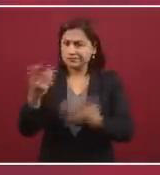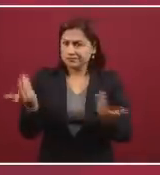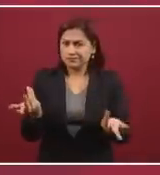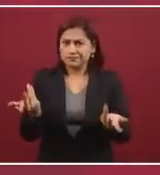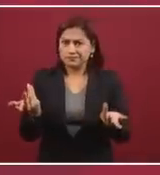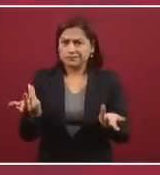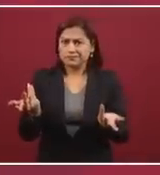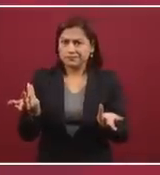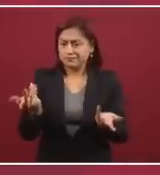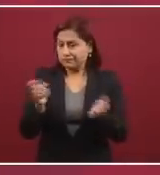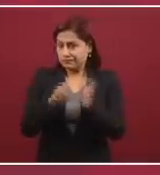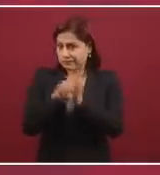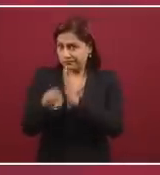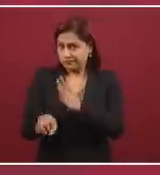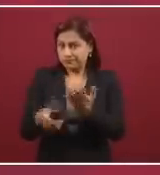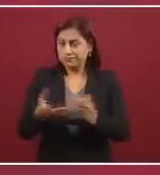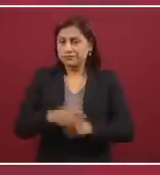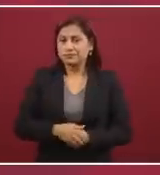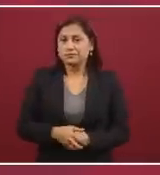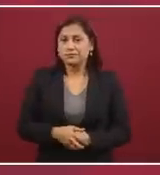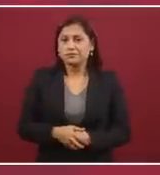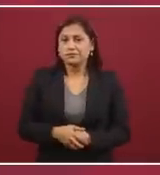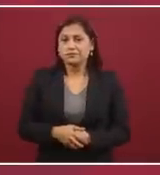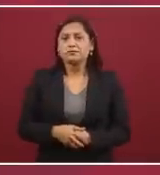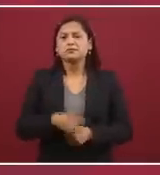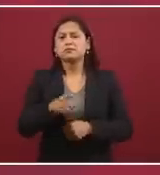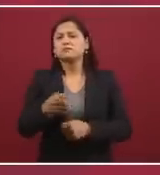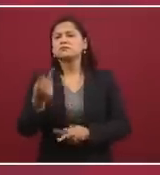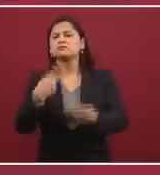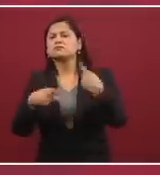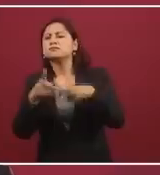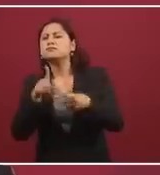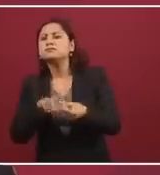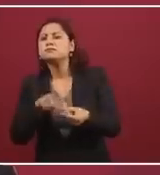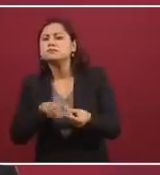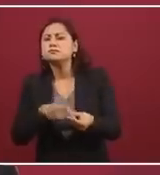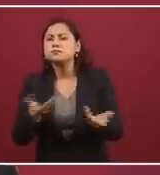poner el ejemplo de dónde venimos